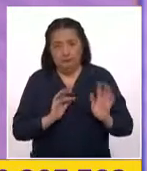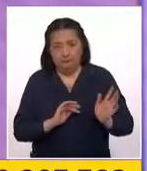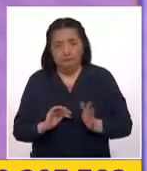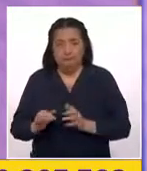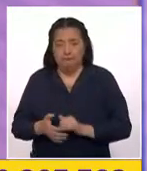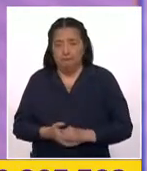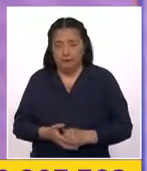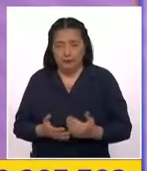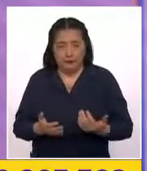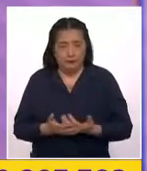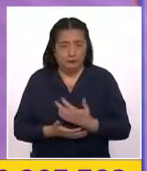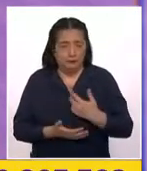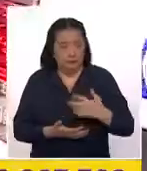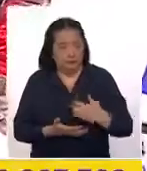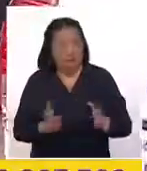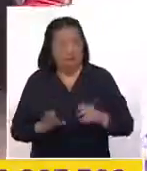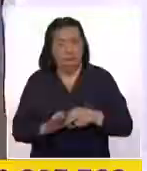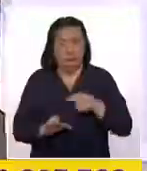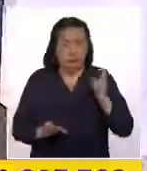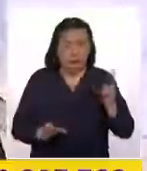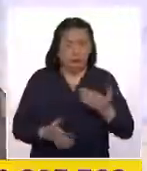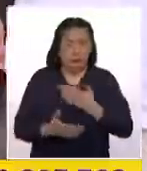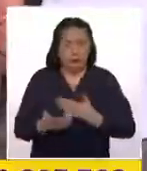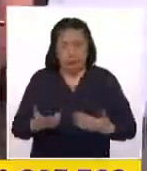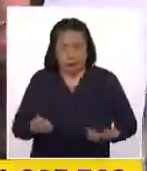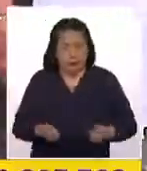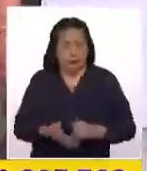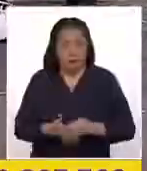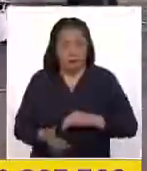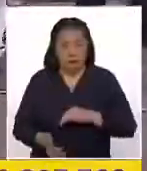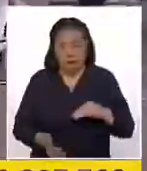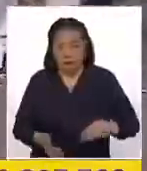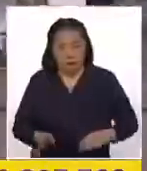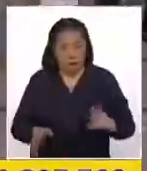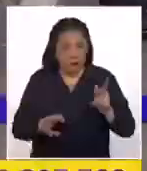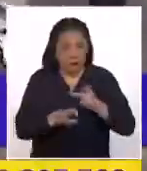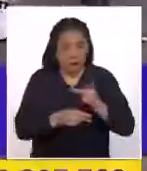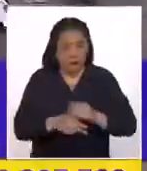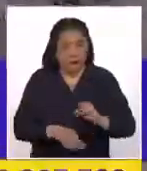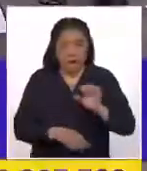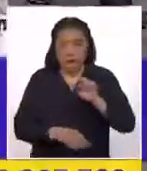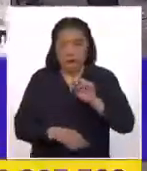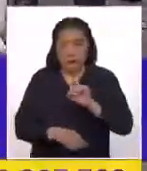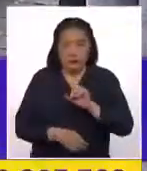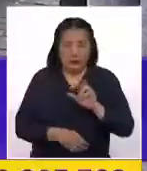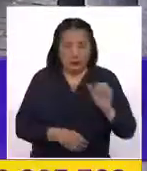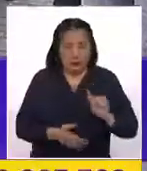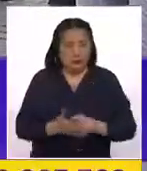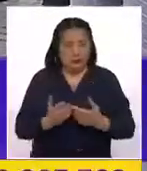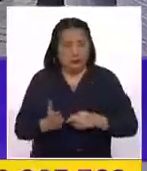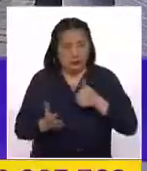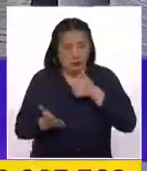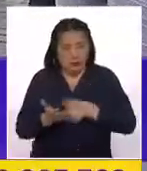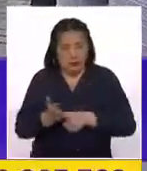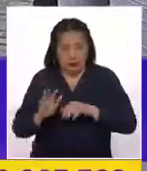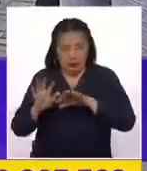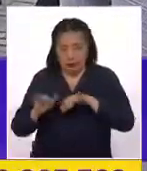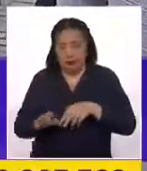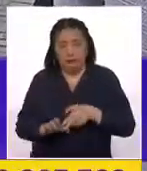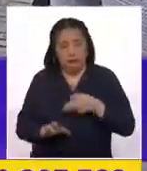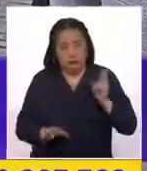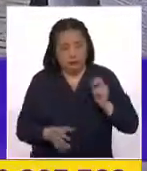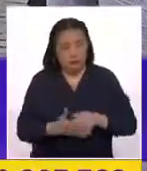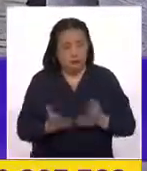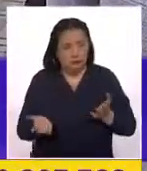produjo una nueva baja en el gobierno de Dina Boluarte. La ministra de la Producción, Sandra Belaunde, presentó su renuncia al cargo